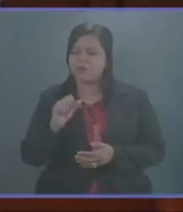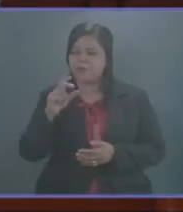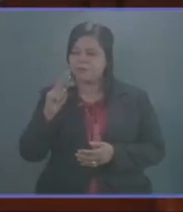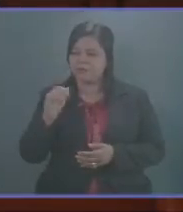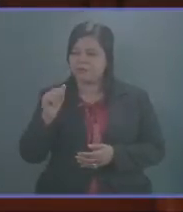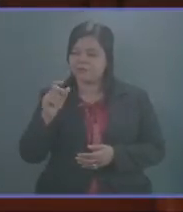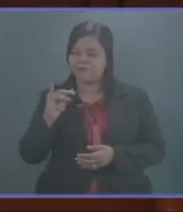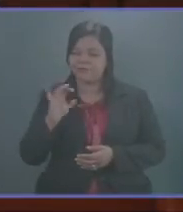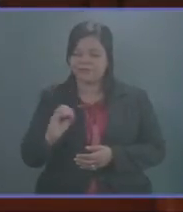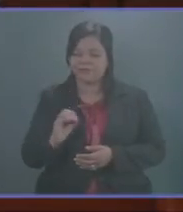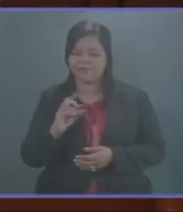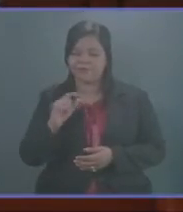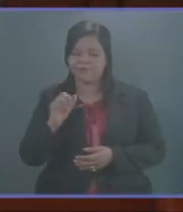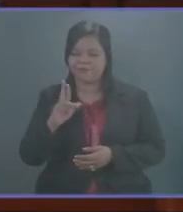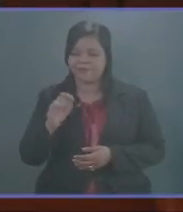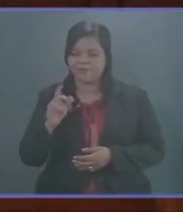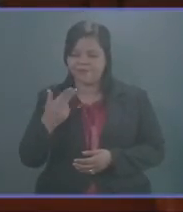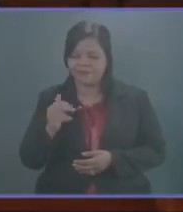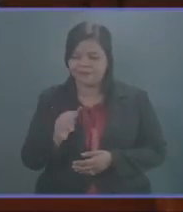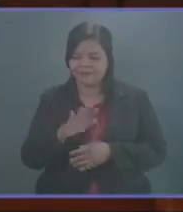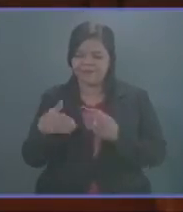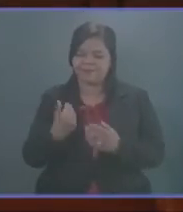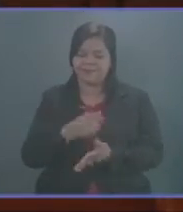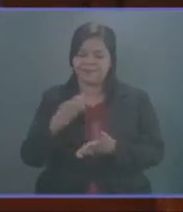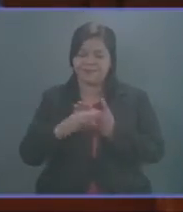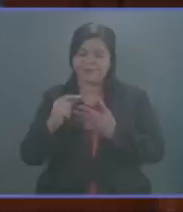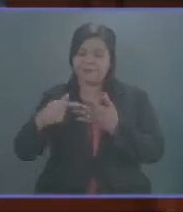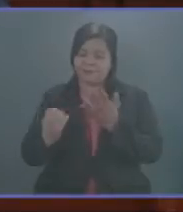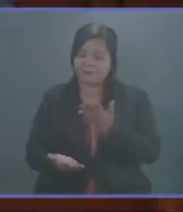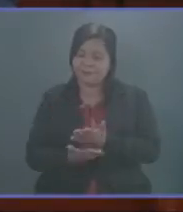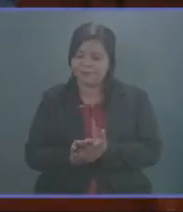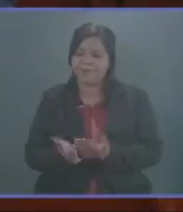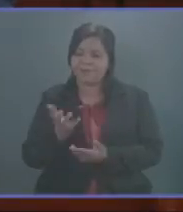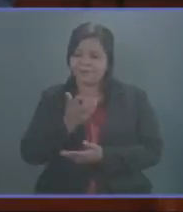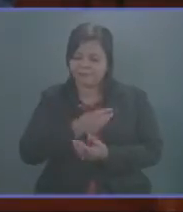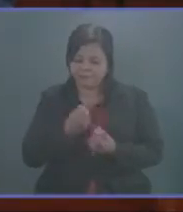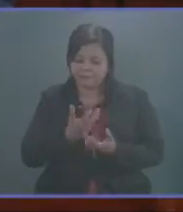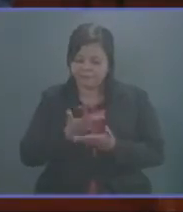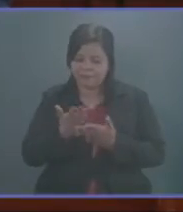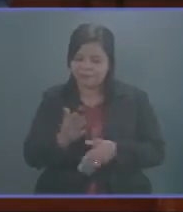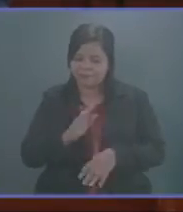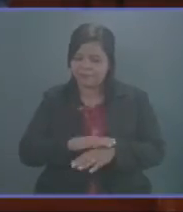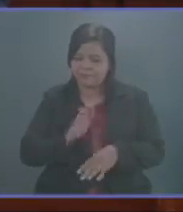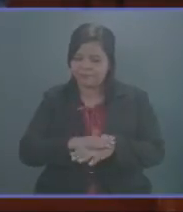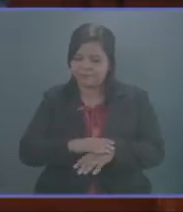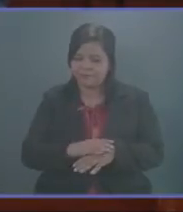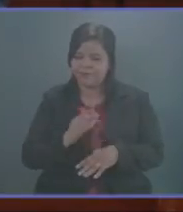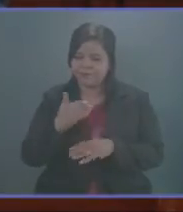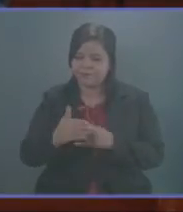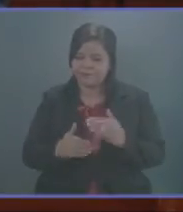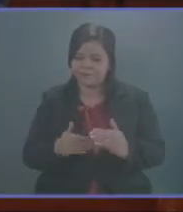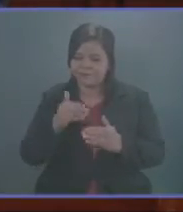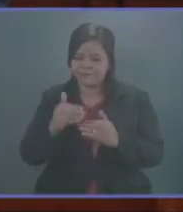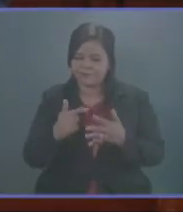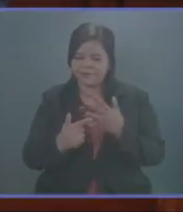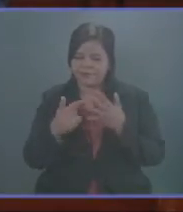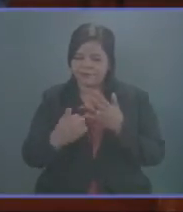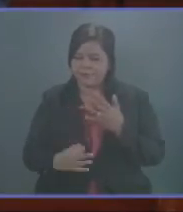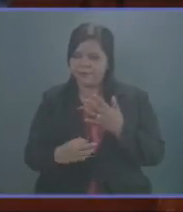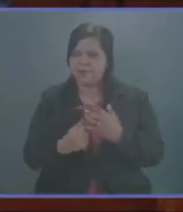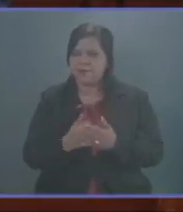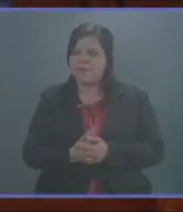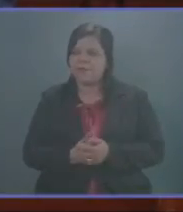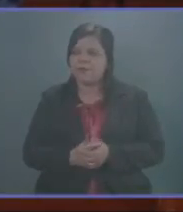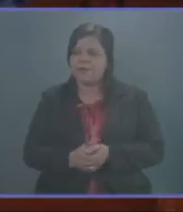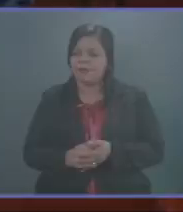Ranchos, al cual anexamos el proyecto de decreto. Así el dictamen, el cual se hace del conocimiento del plenario legislativo para los efectos legales consiguientes, dio su